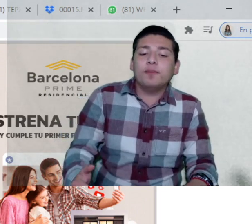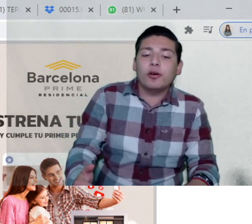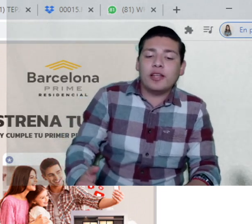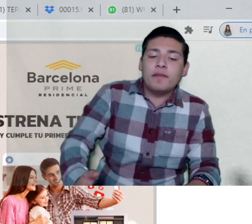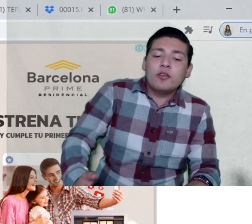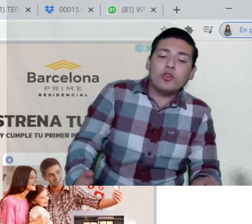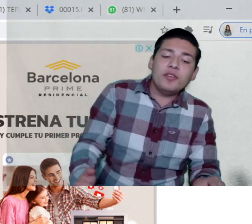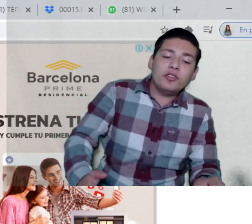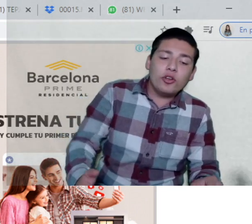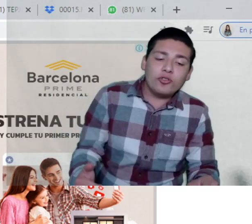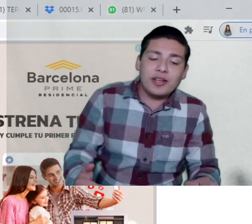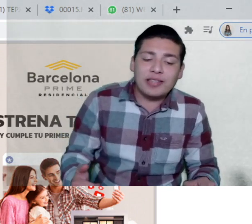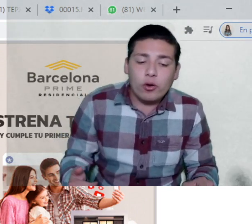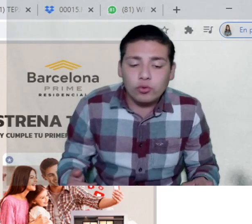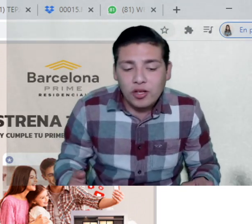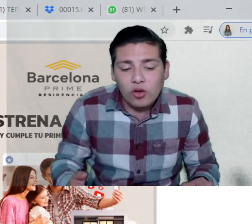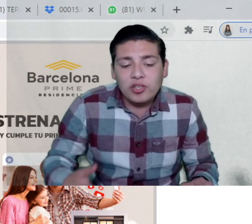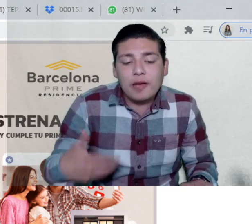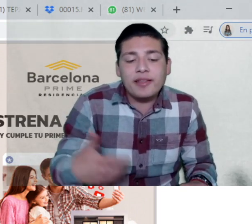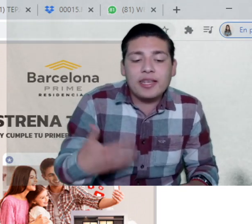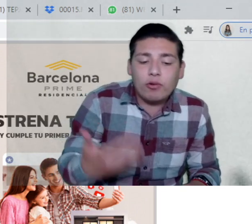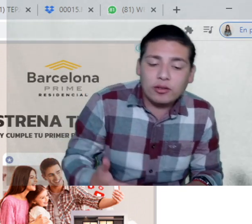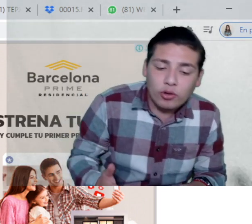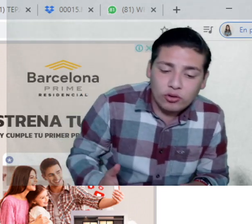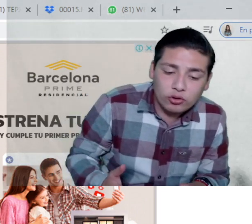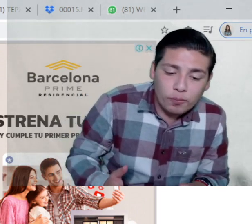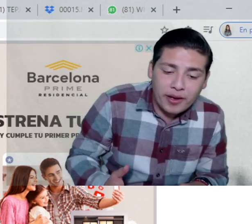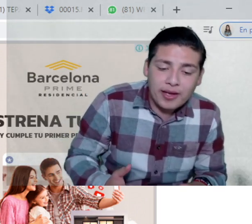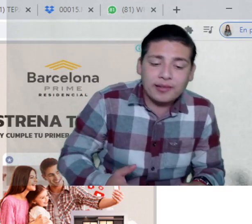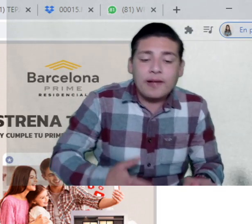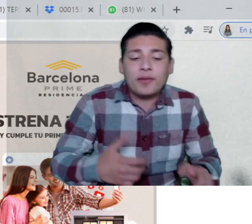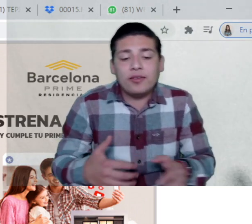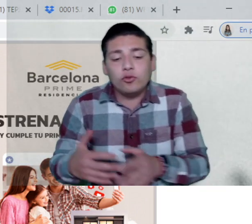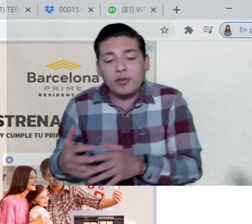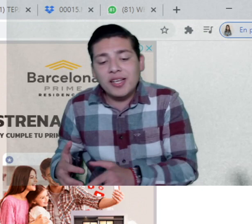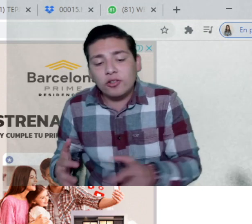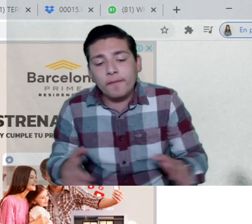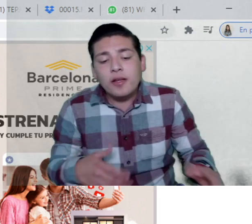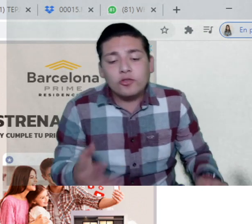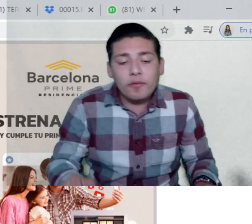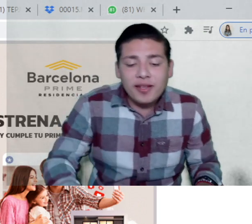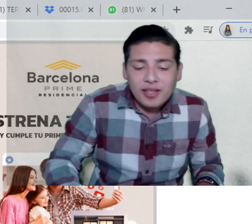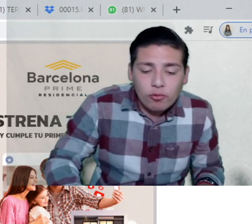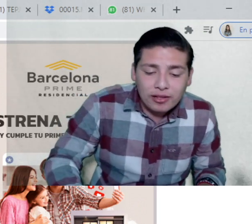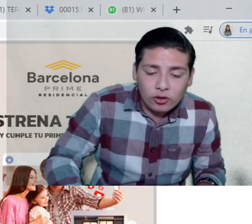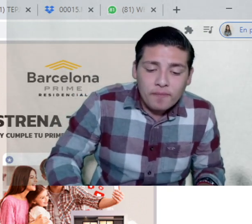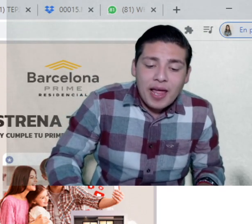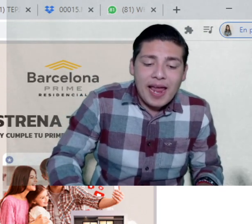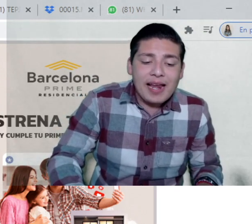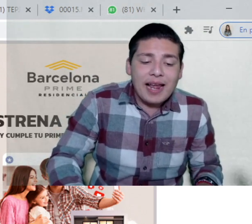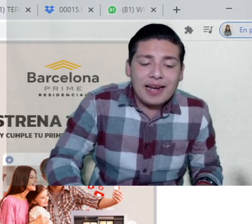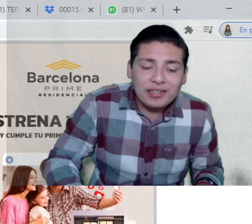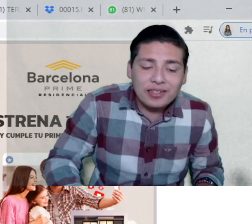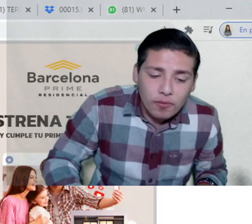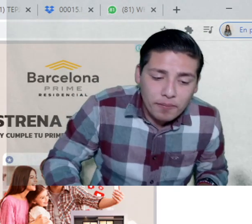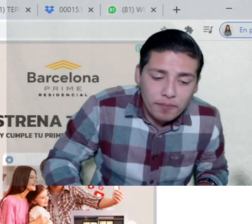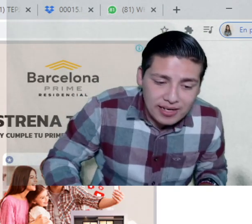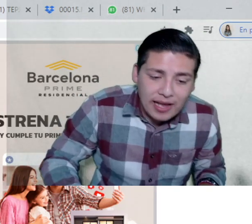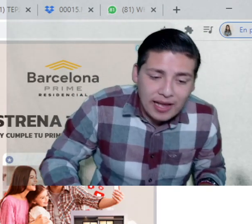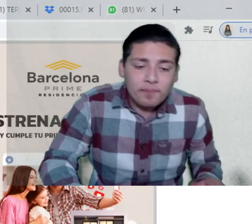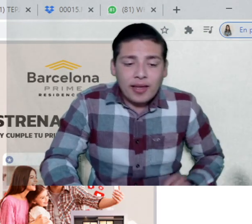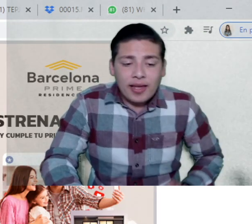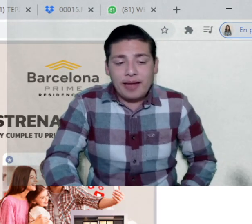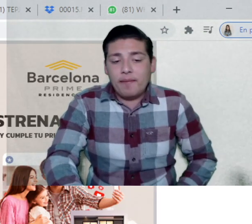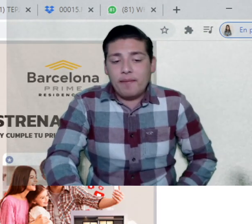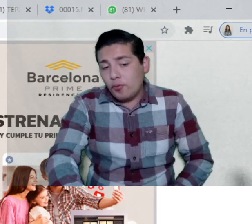de transporte, son 18 en Estados Unidos y 24 en nuestro país. En suministro son 24 en la nación